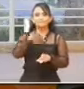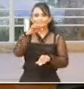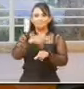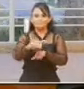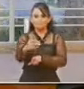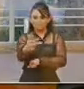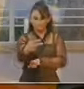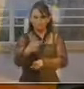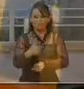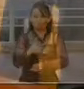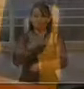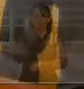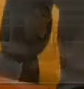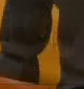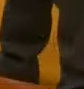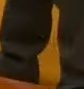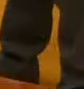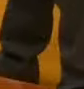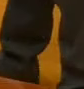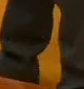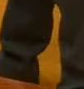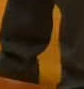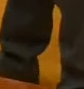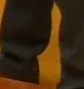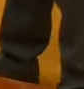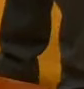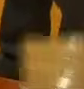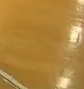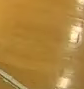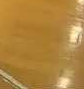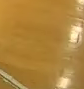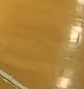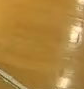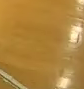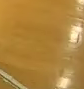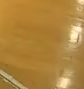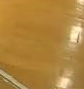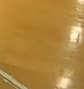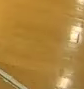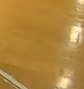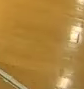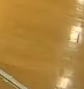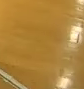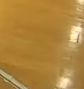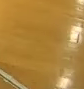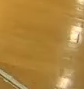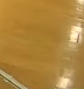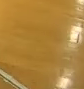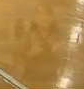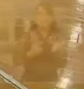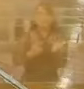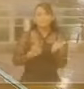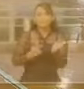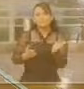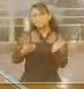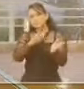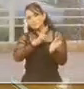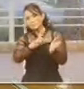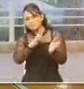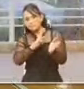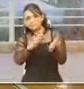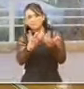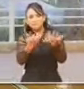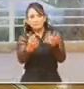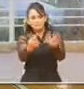8, me permito poner a su consideración el siguiente acuerdo. Se autoriza la enajenación onerosa mediante venta directa del